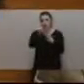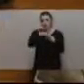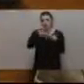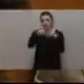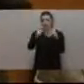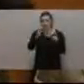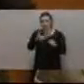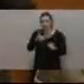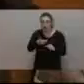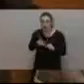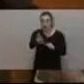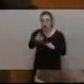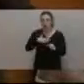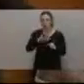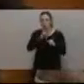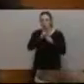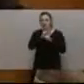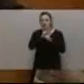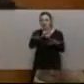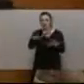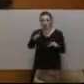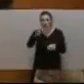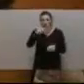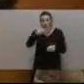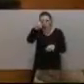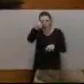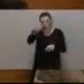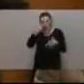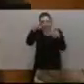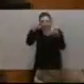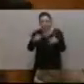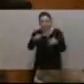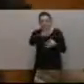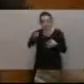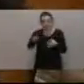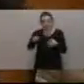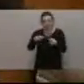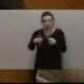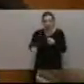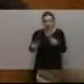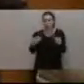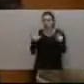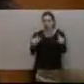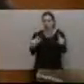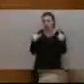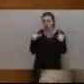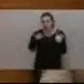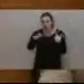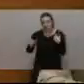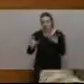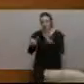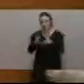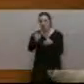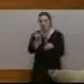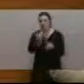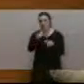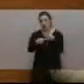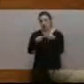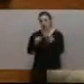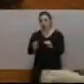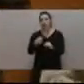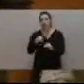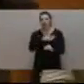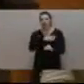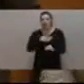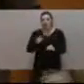a difundir el conocimiento de la realidad que sufren a diario estas personas y sus familias, a las que no quiero